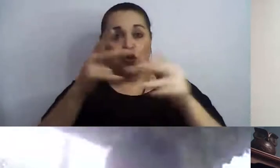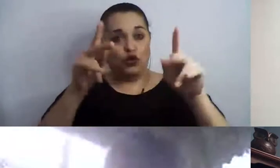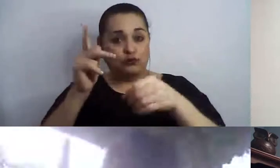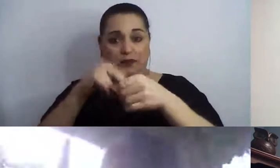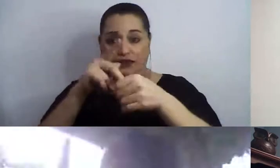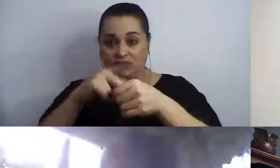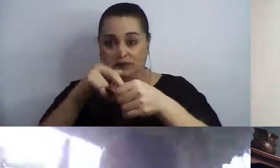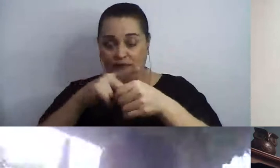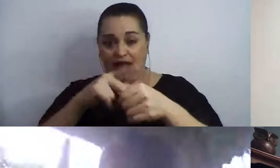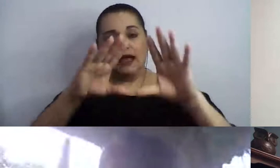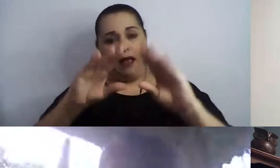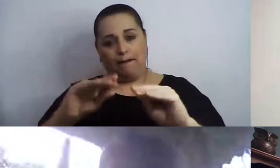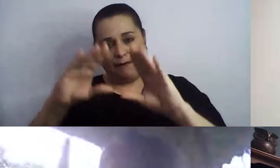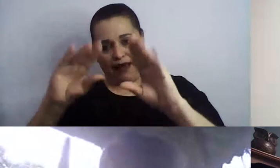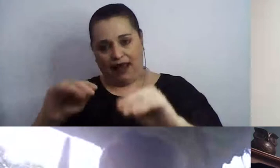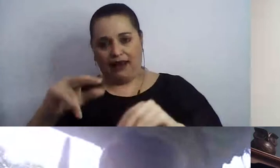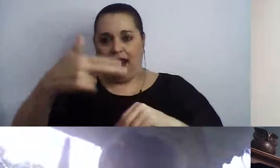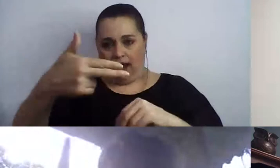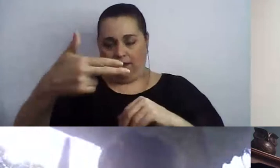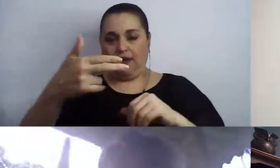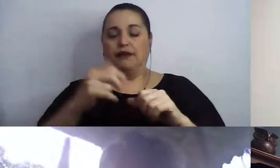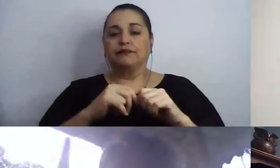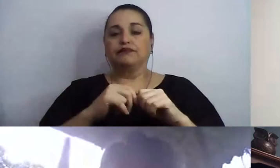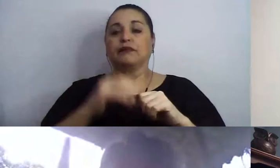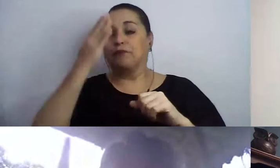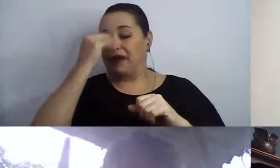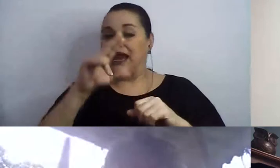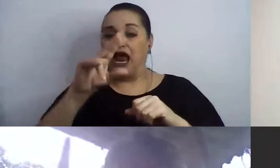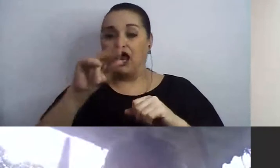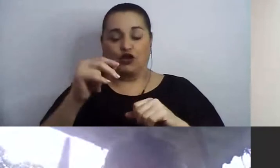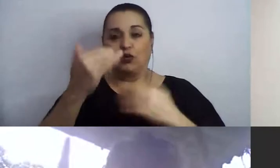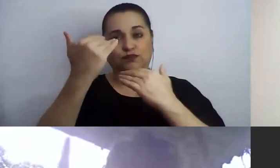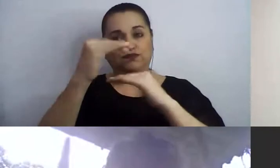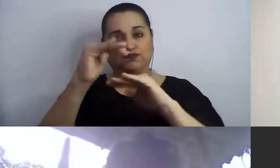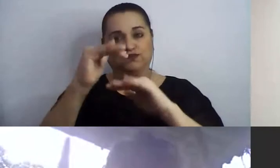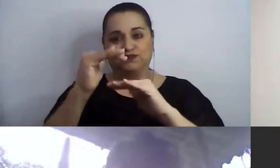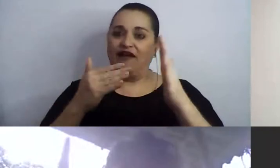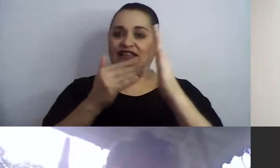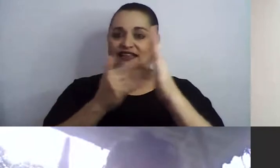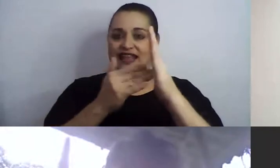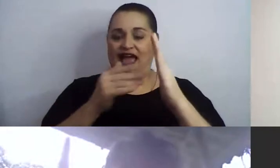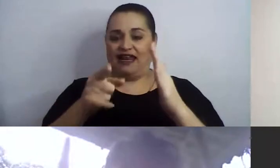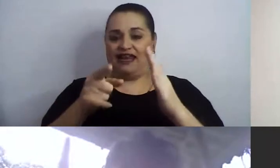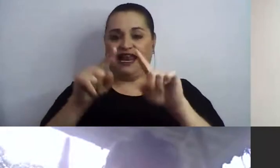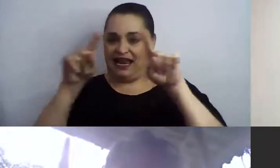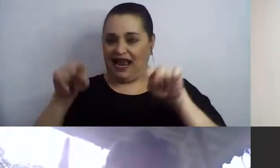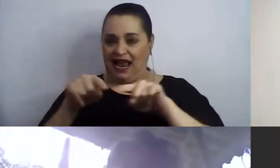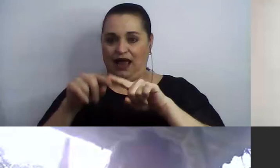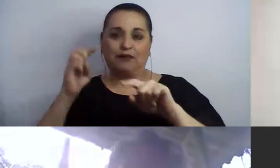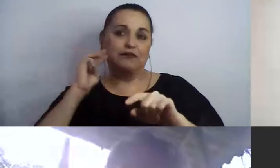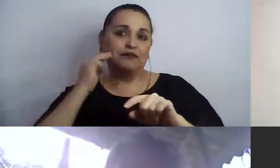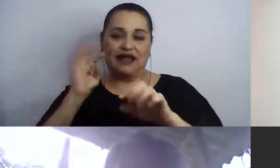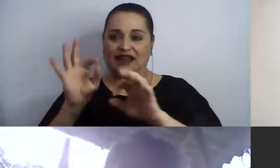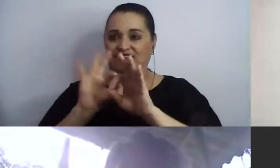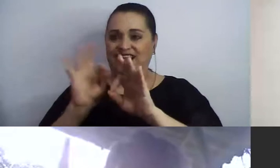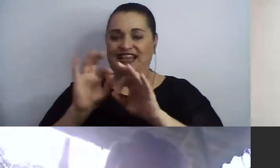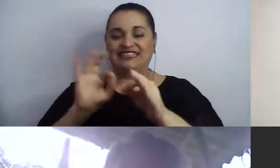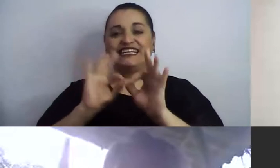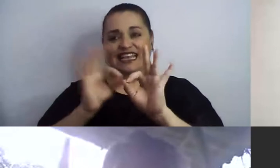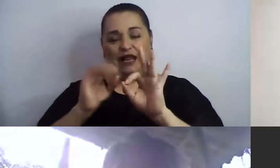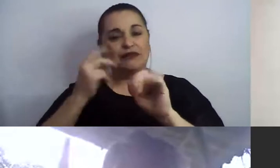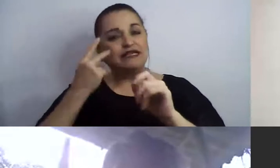participantes no activar la cámara para no tener afectación a doña Magali Fernández y